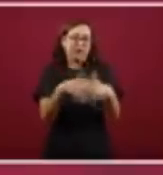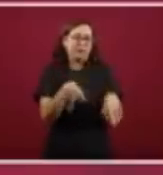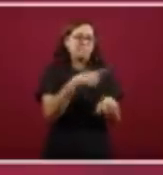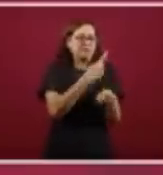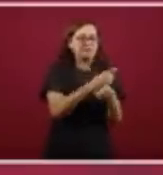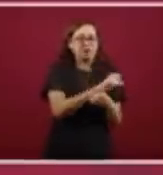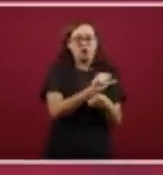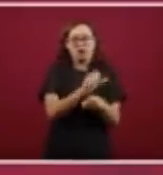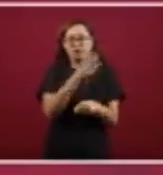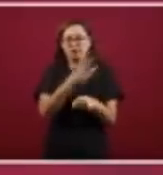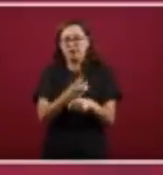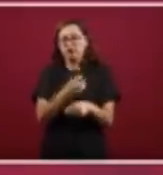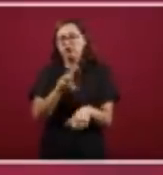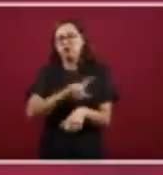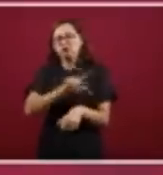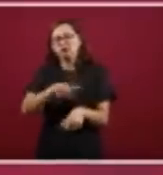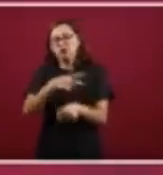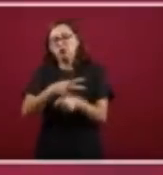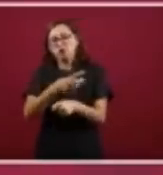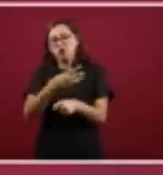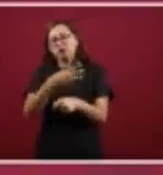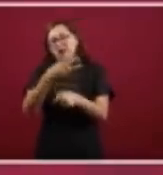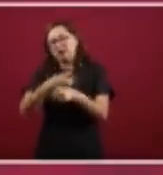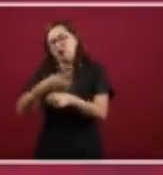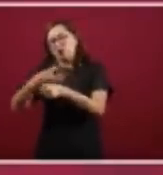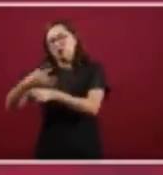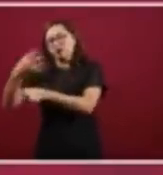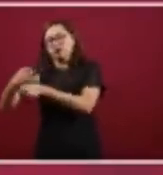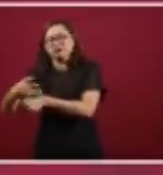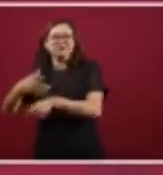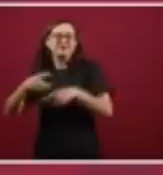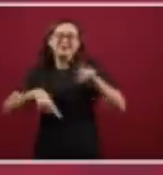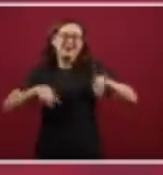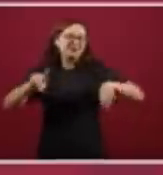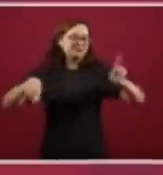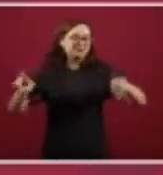tercero al sexto grado. En total